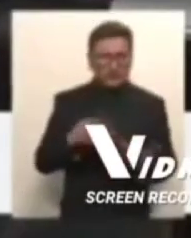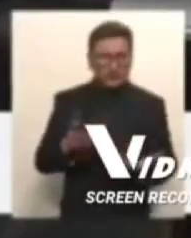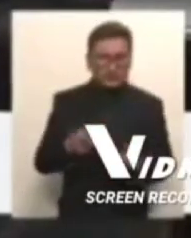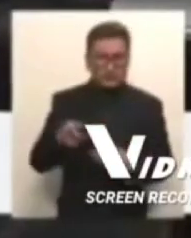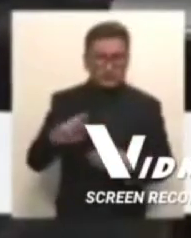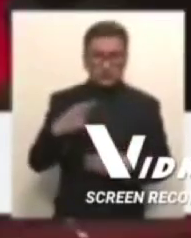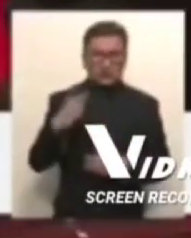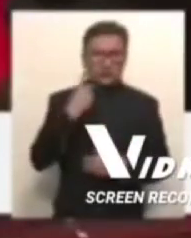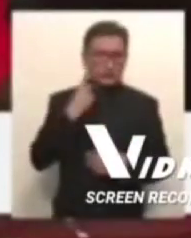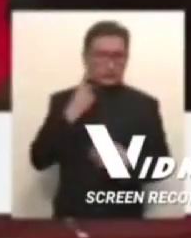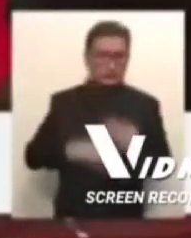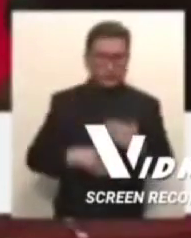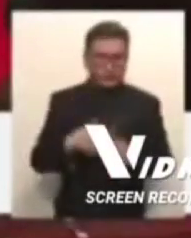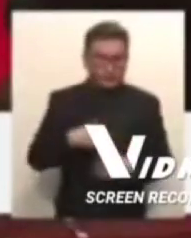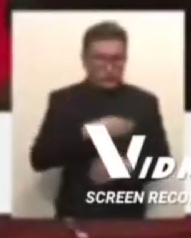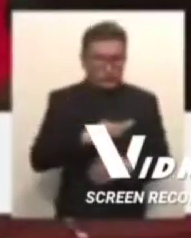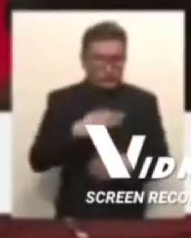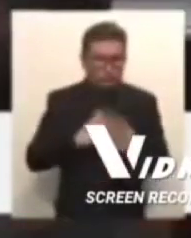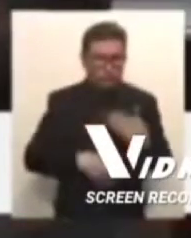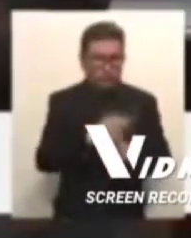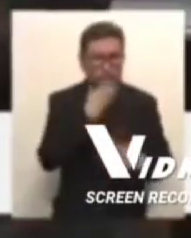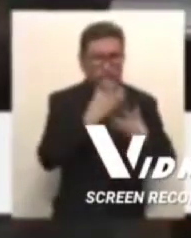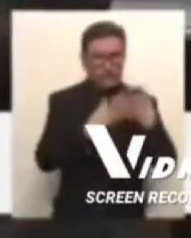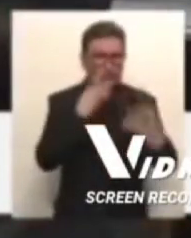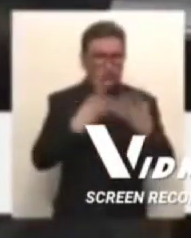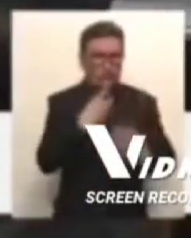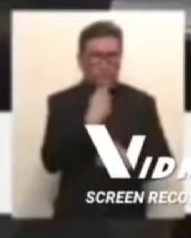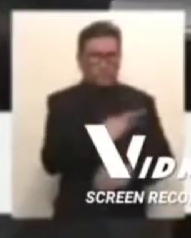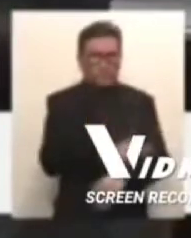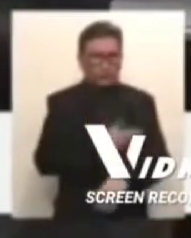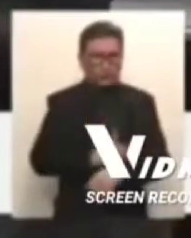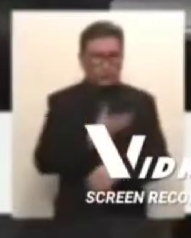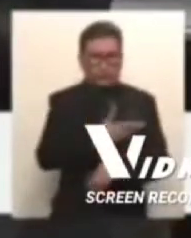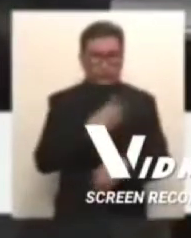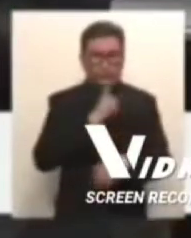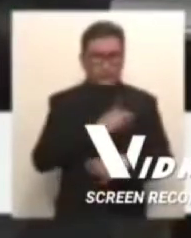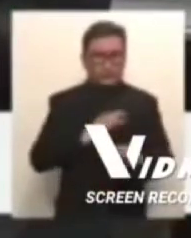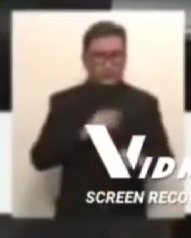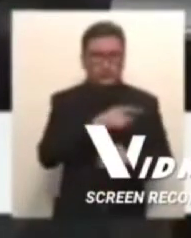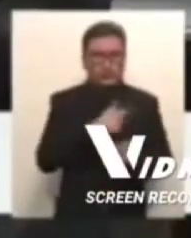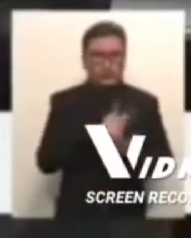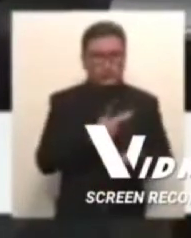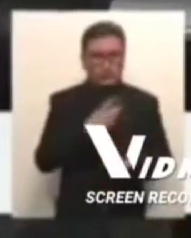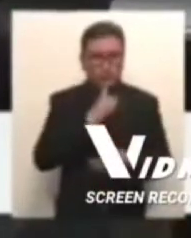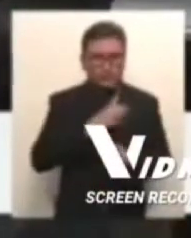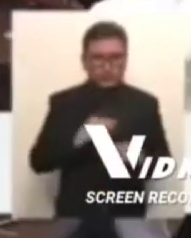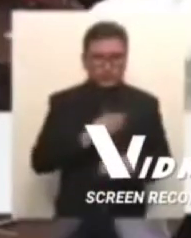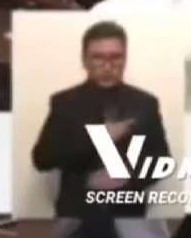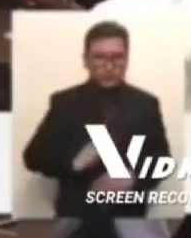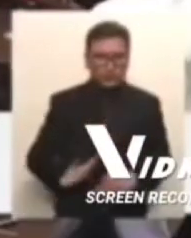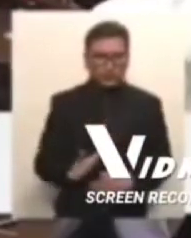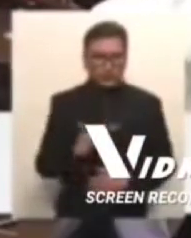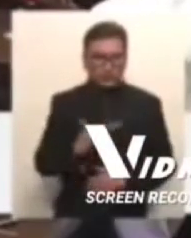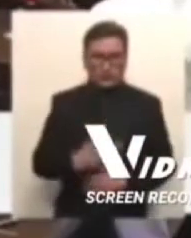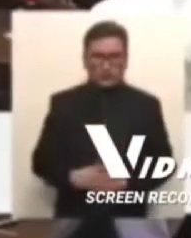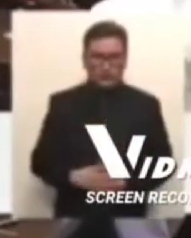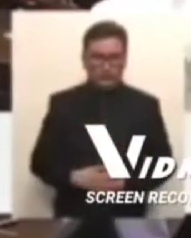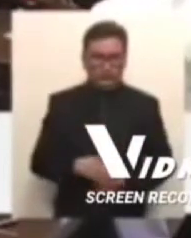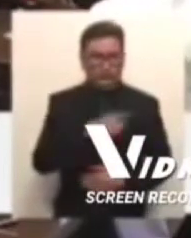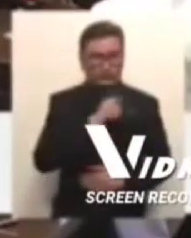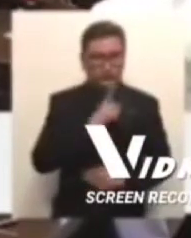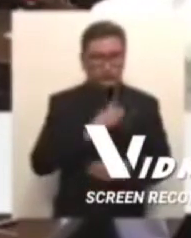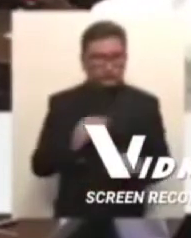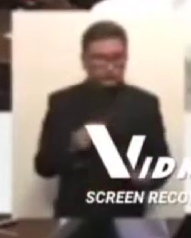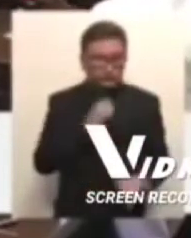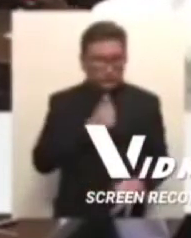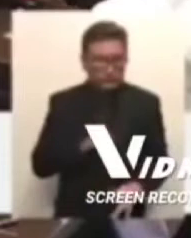logró, diputado, no, por bueno, favor. Termino, si me dejan de gritar sus compañeros. Concluya, que no diputado calla, Noroña, usted, por favor, concluya. Presidenta, no los